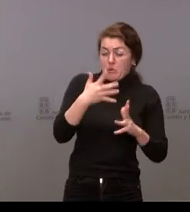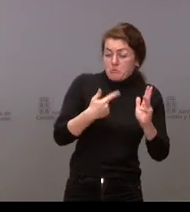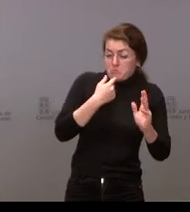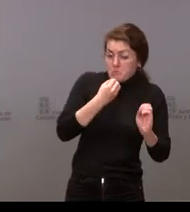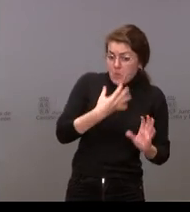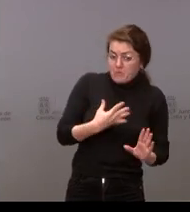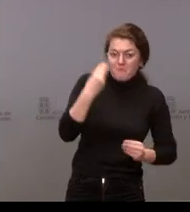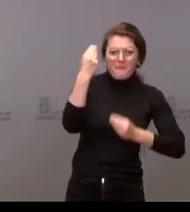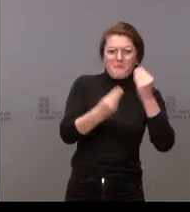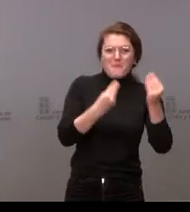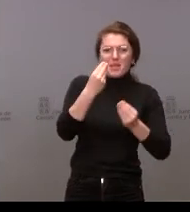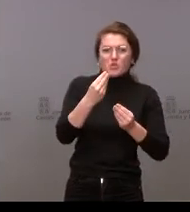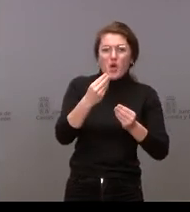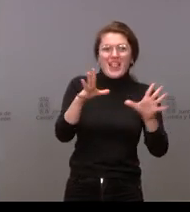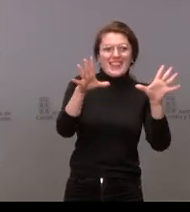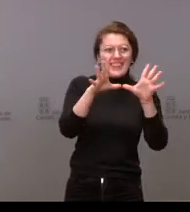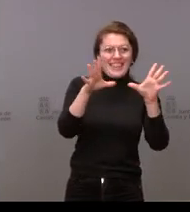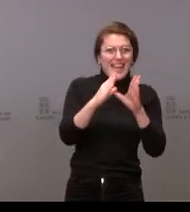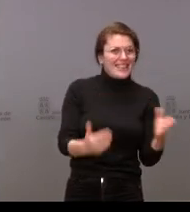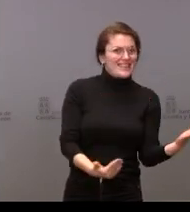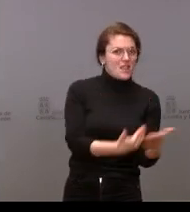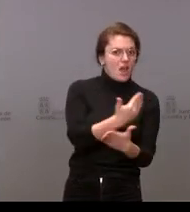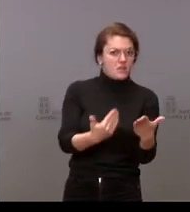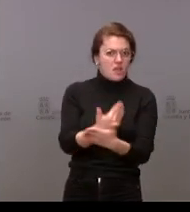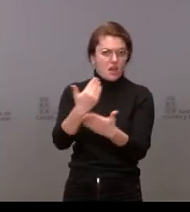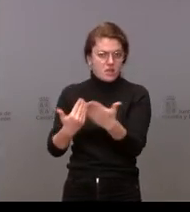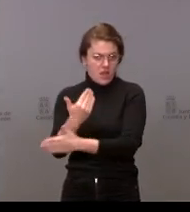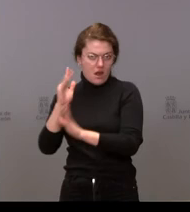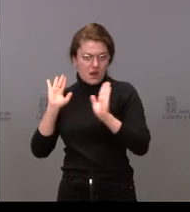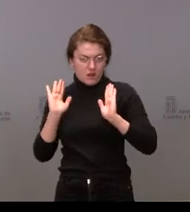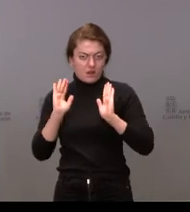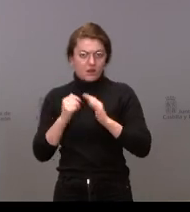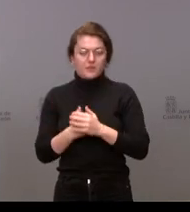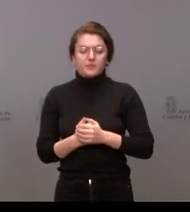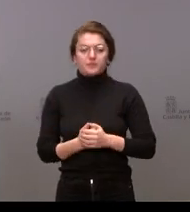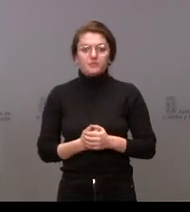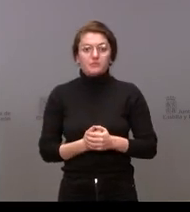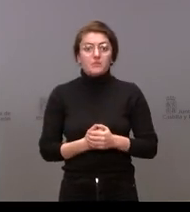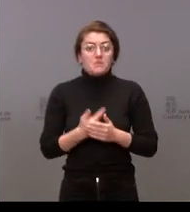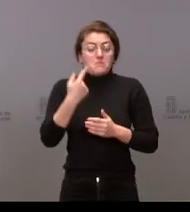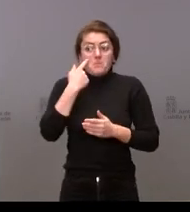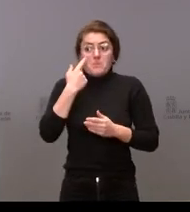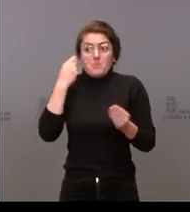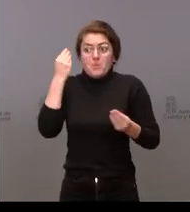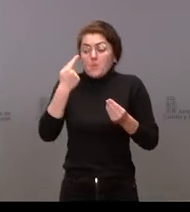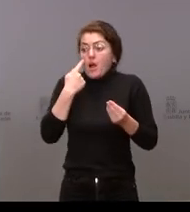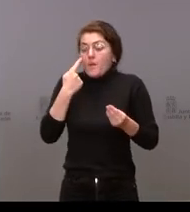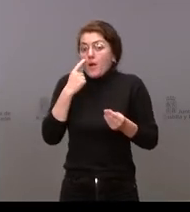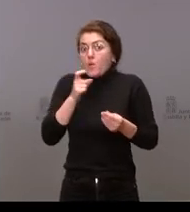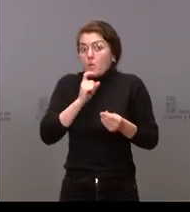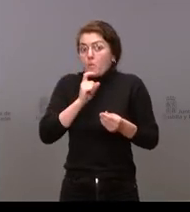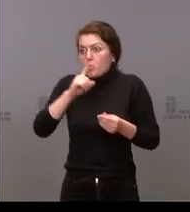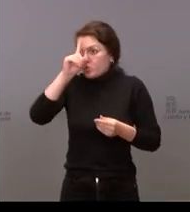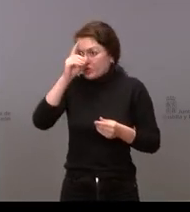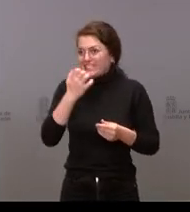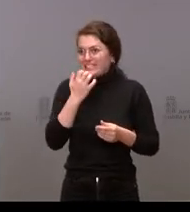10 al día en todo lo que llevamos de este año y queríamos darle un poco ese perfil y yo no sé si es casi una pregunta que va más allá